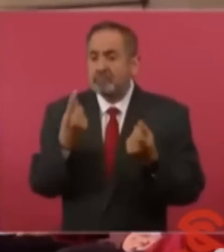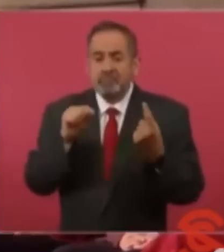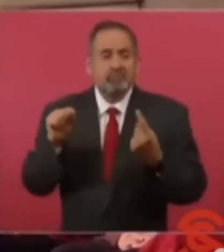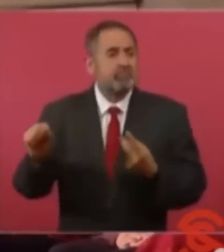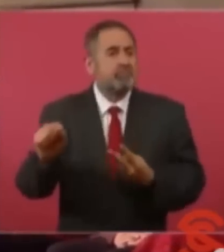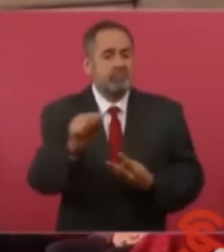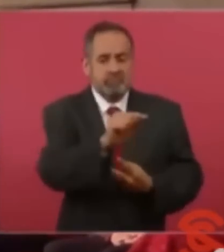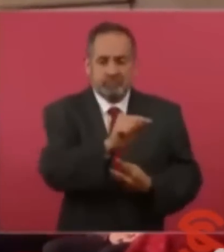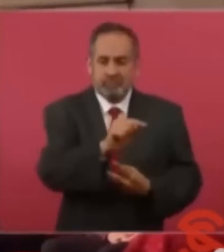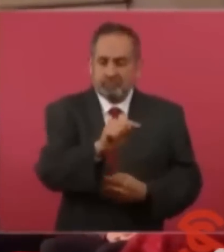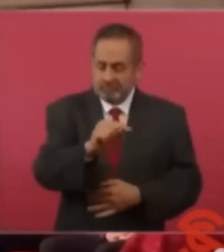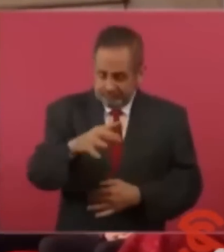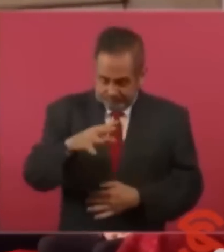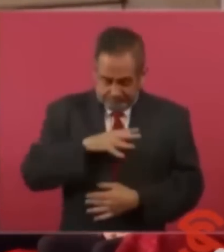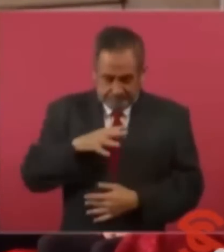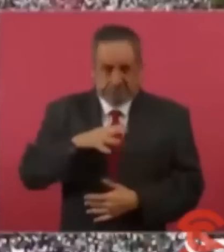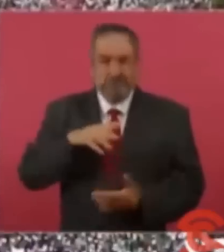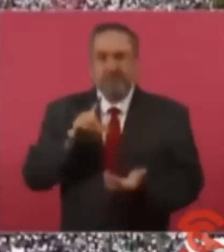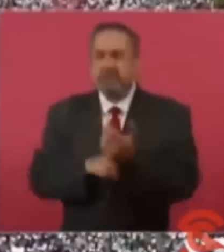Eso está sucediendo.